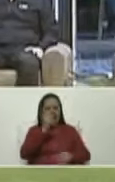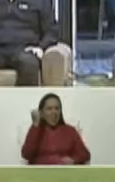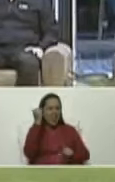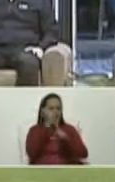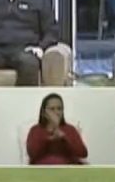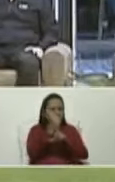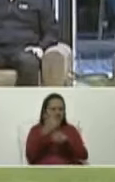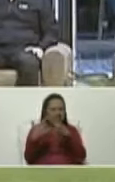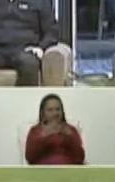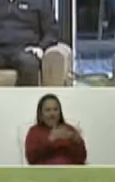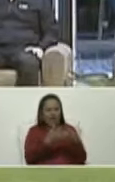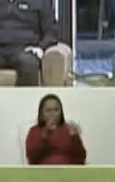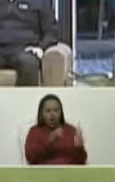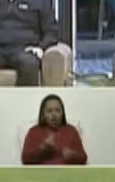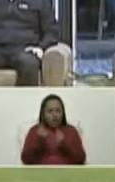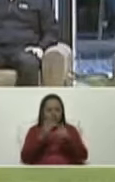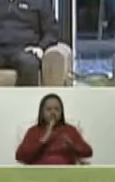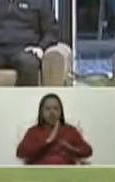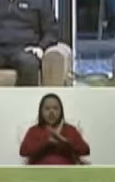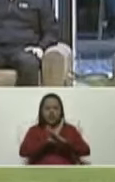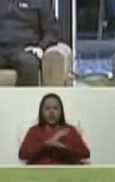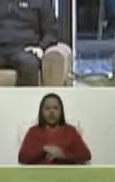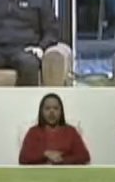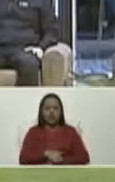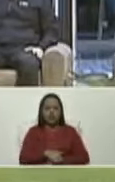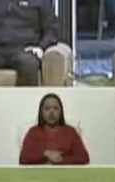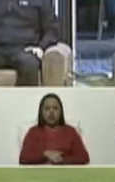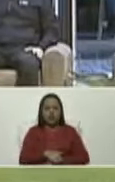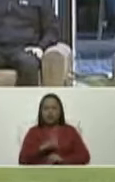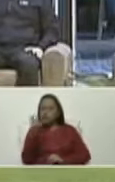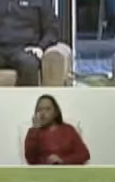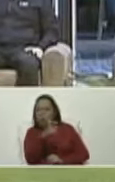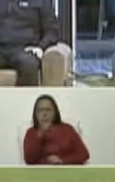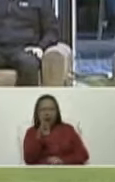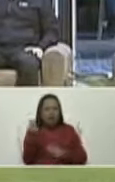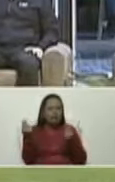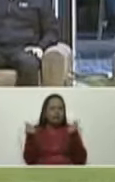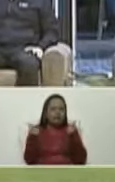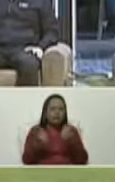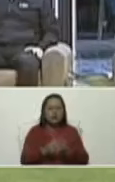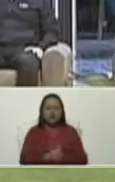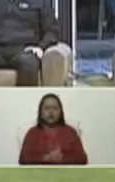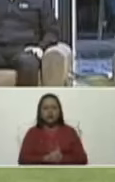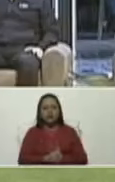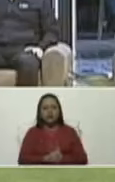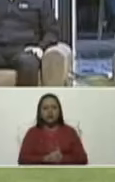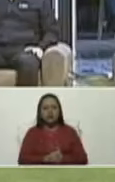guerra económica, del bloqueo, pariendo recursos,